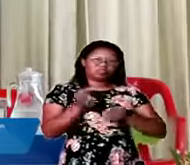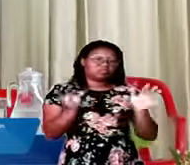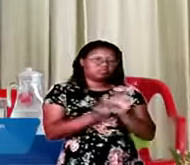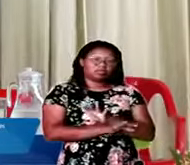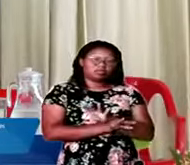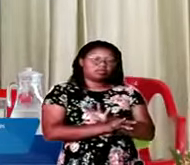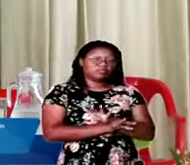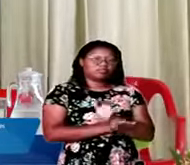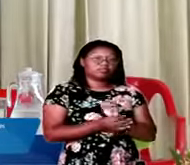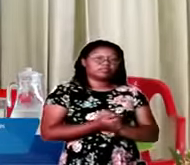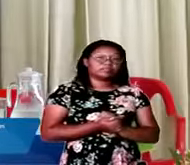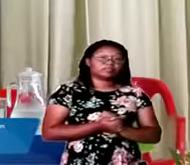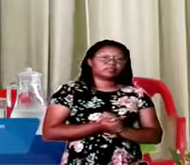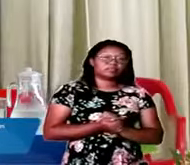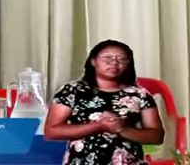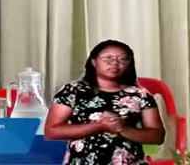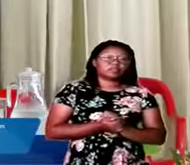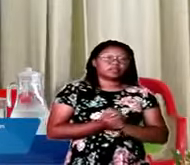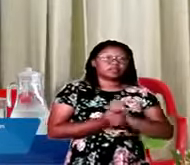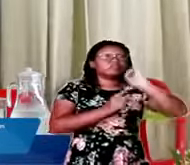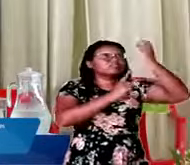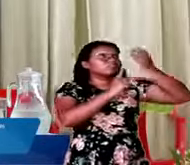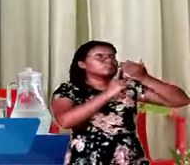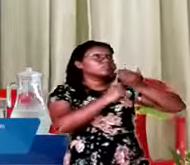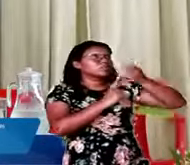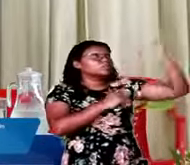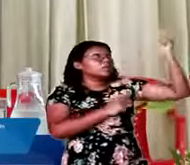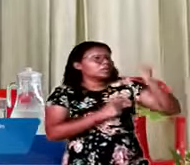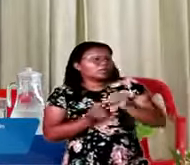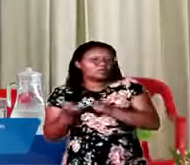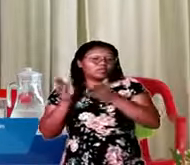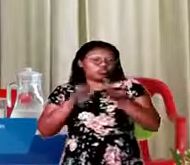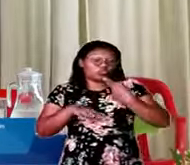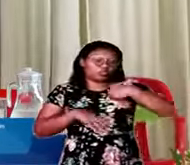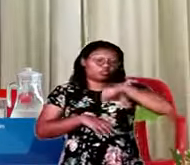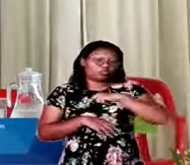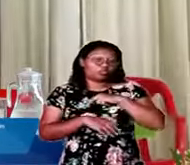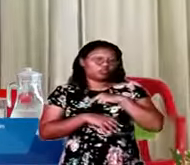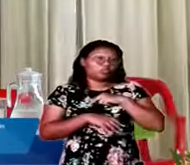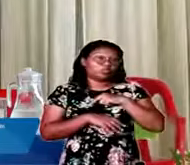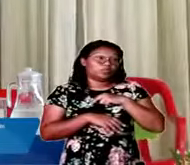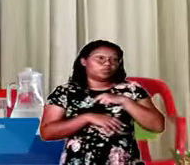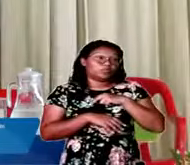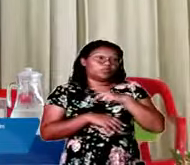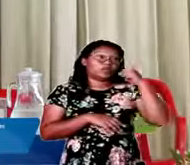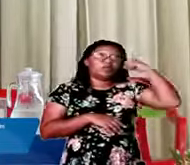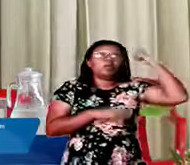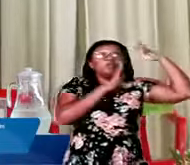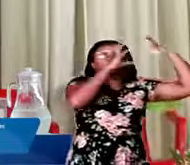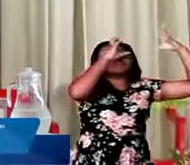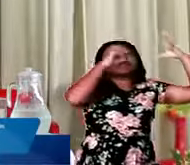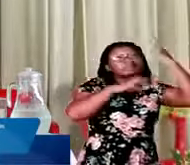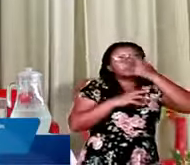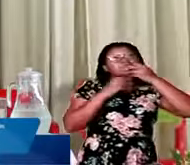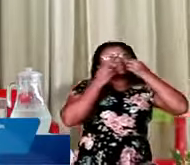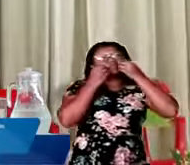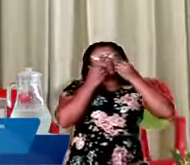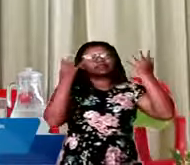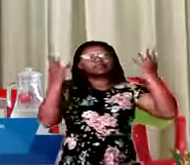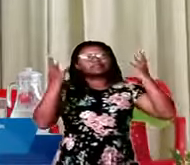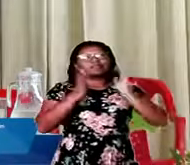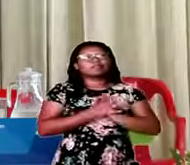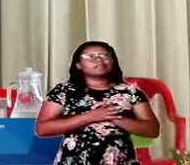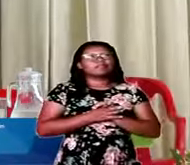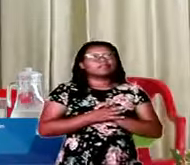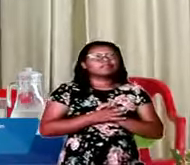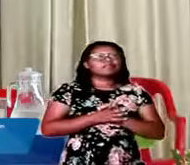buen samaritano es Cristo que vino y murió por nosotros y eso suena bonito y lo elevamos allá al